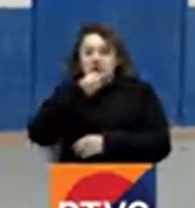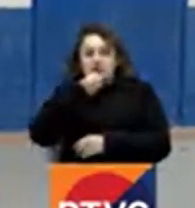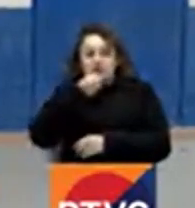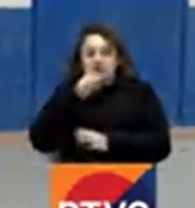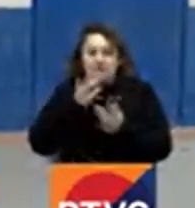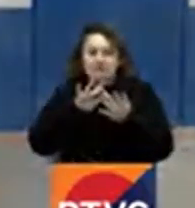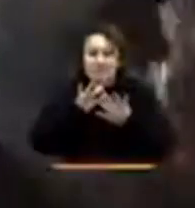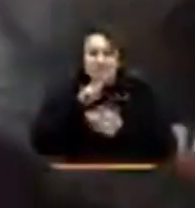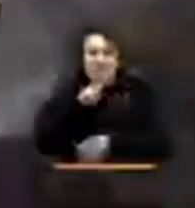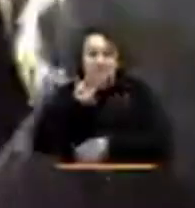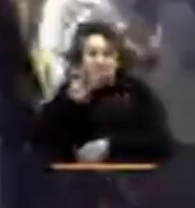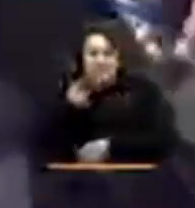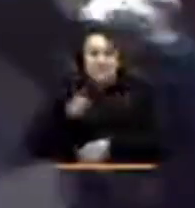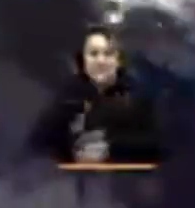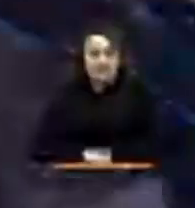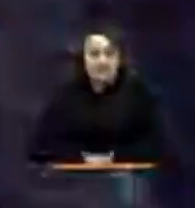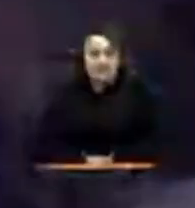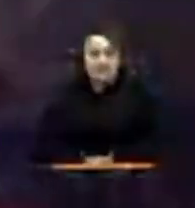24/7.